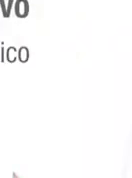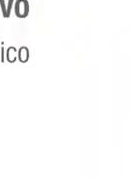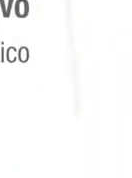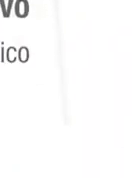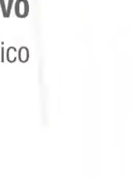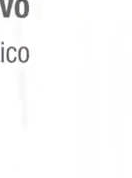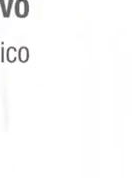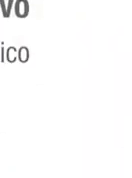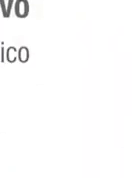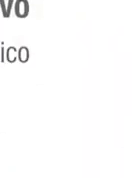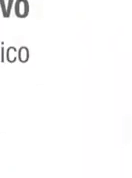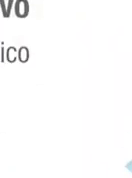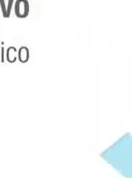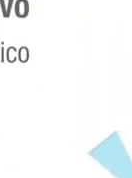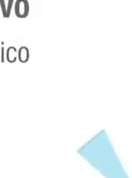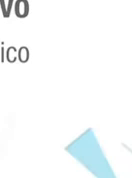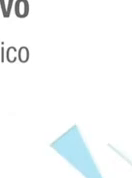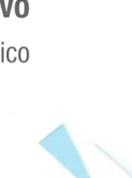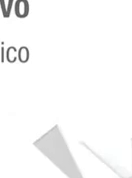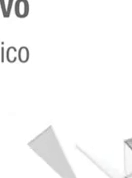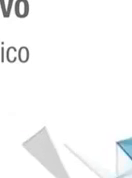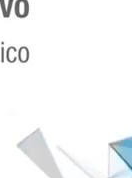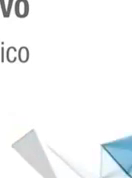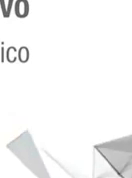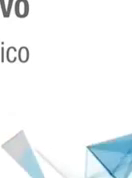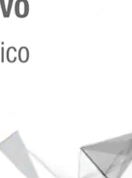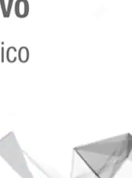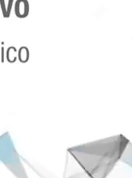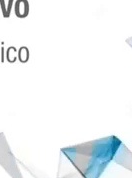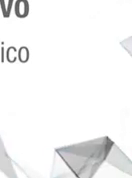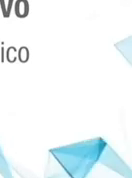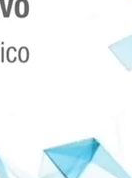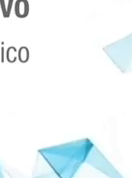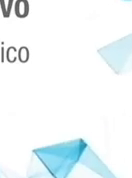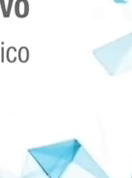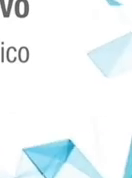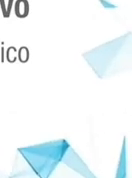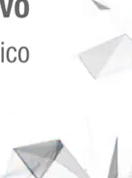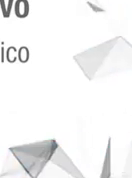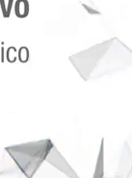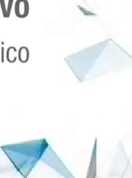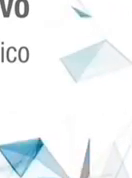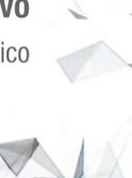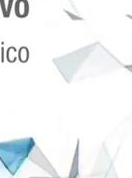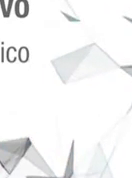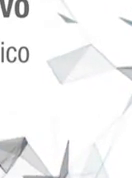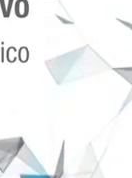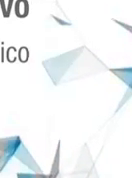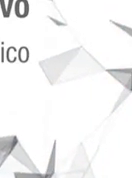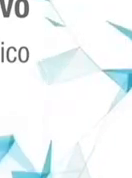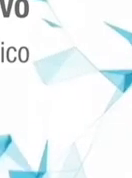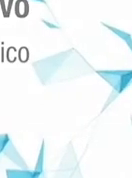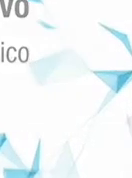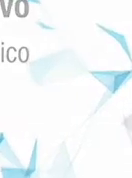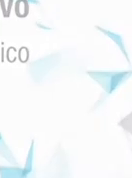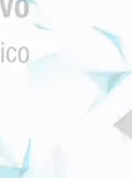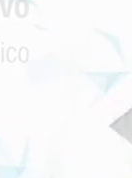el siguiente programa es clasificación y informativo apto para todo público